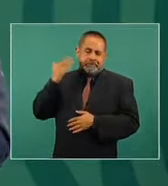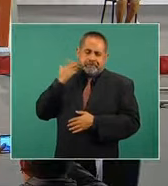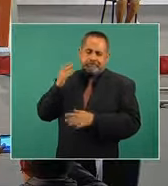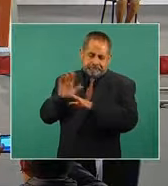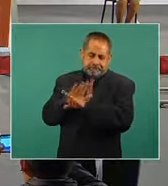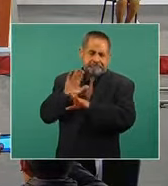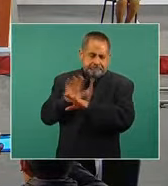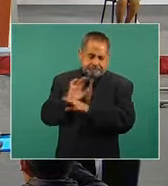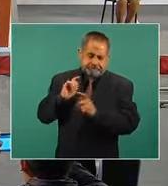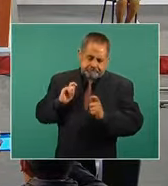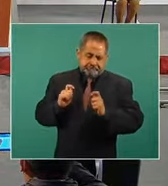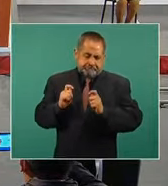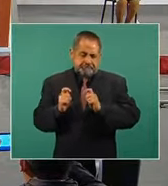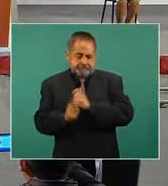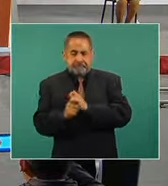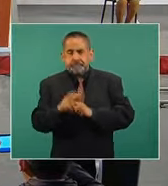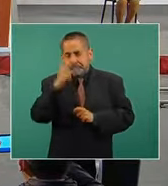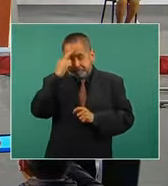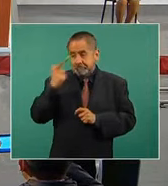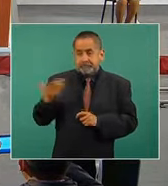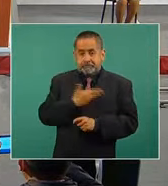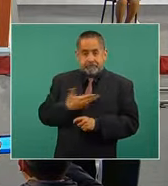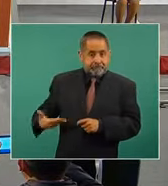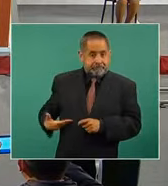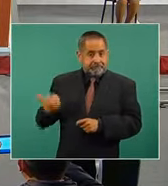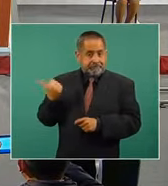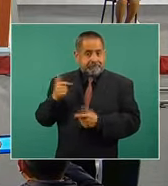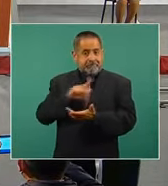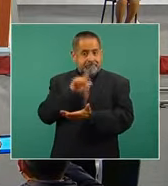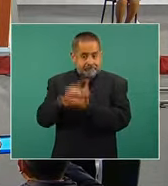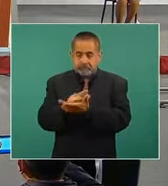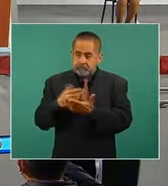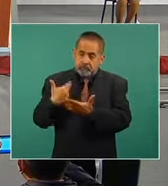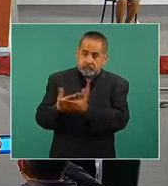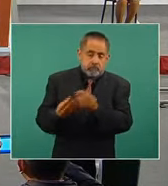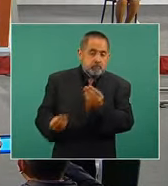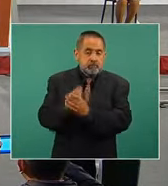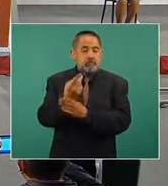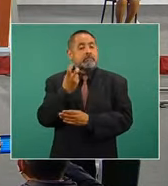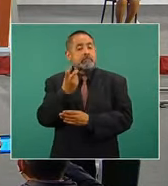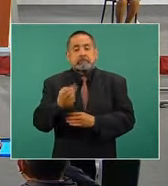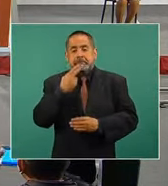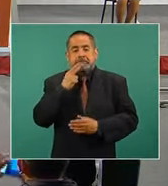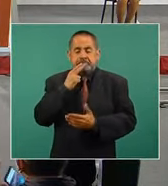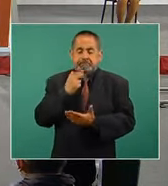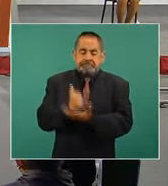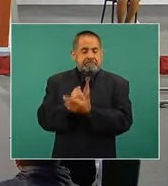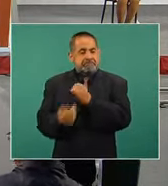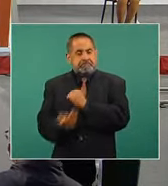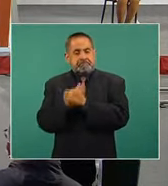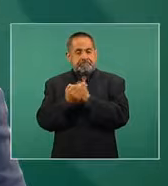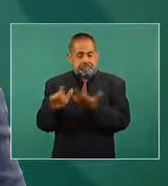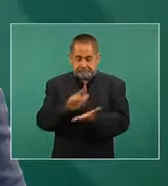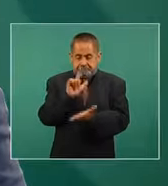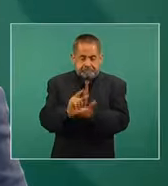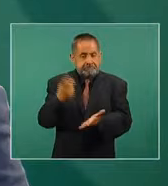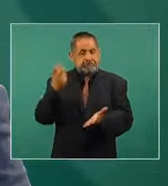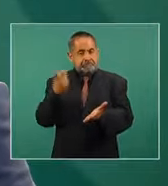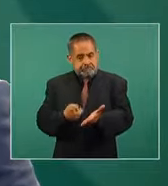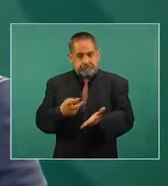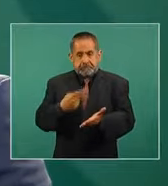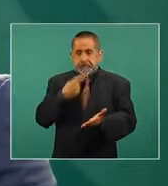que la ley que promulgó el presidente en diciembre pasado van a materializar y sobre todo dejar en ley muchos de los